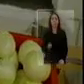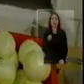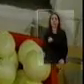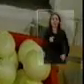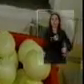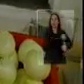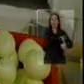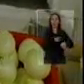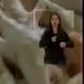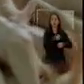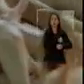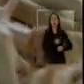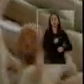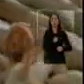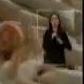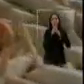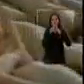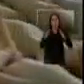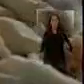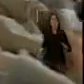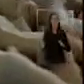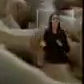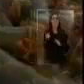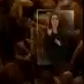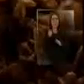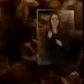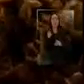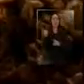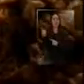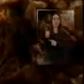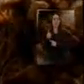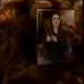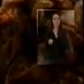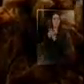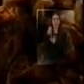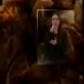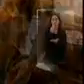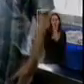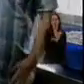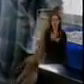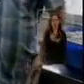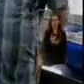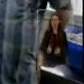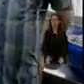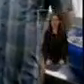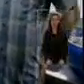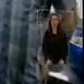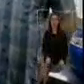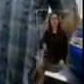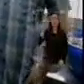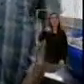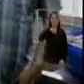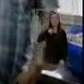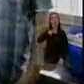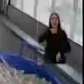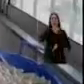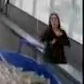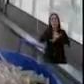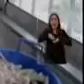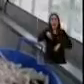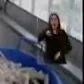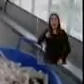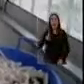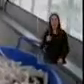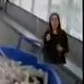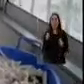Hoy las cocineras de la Villa Padre Hurtado prepararán la primera de las recetas de la nueva dieta. ¿Están usando tal de más? ¡Oh, qué